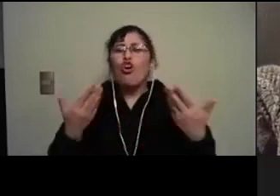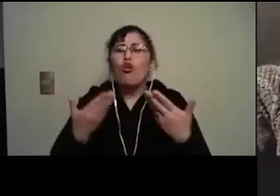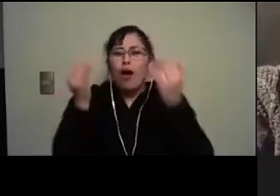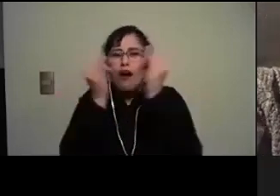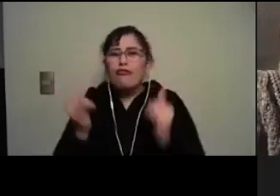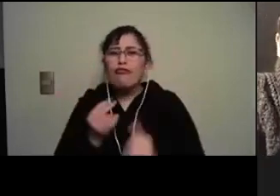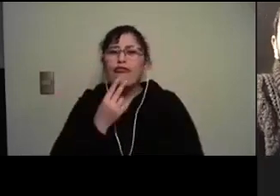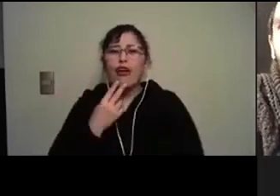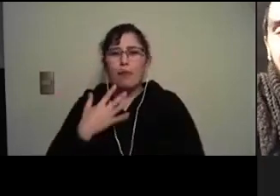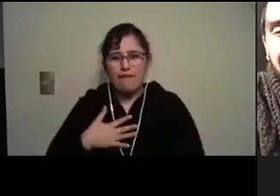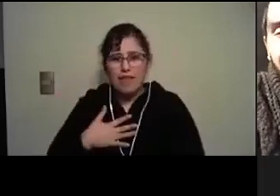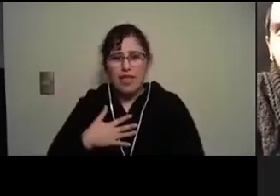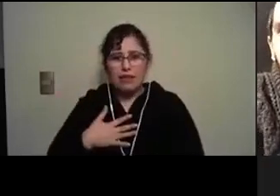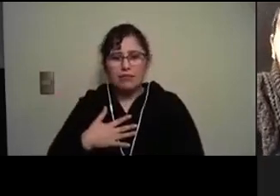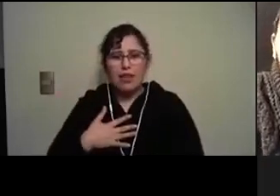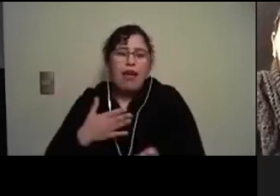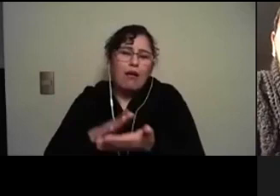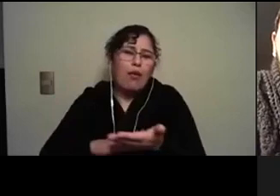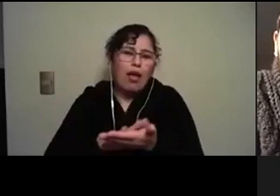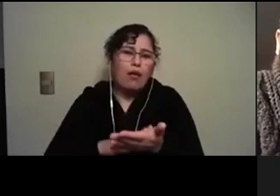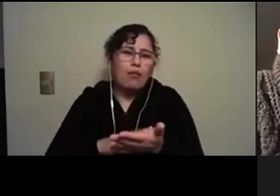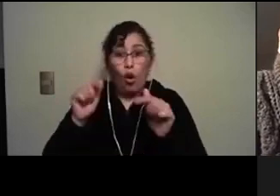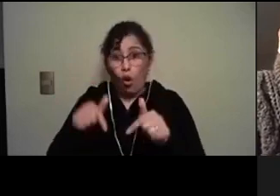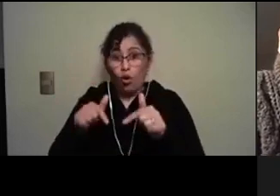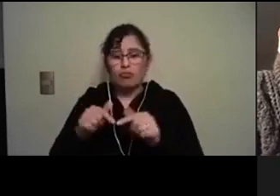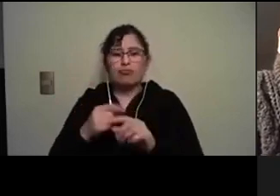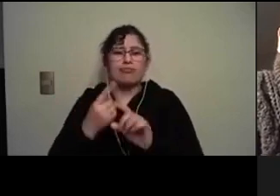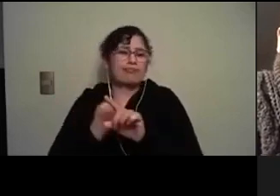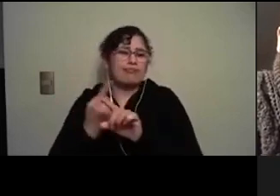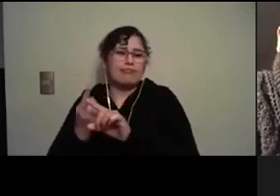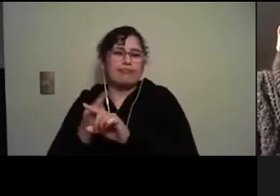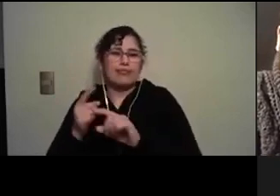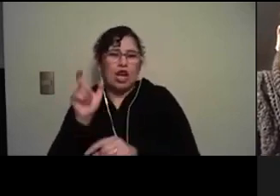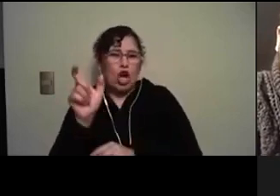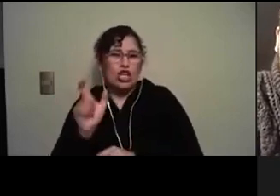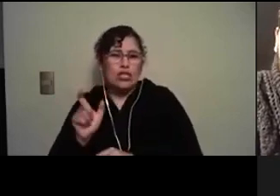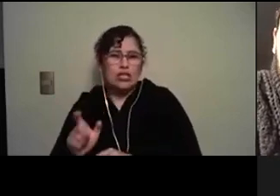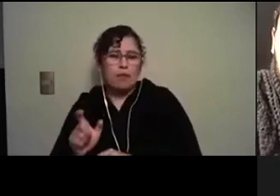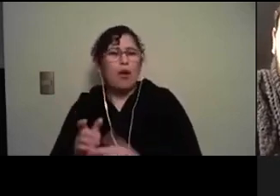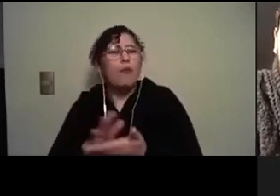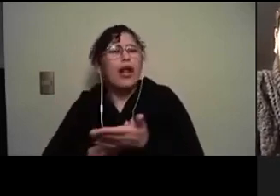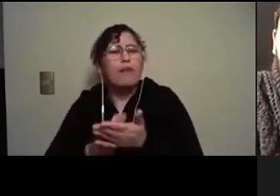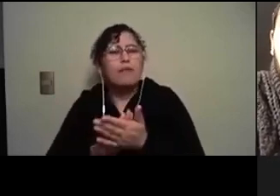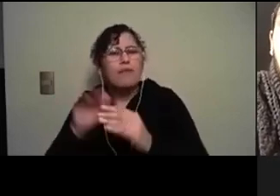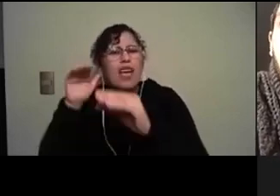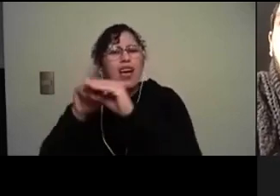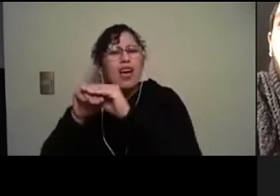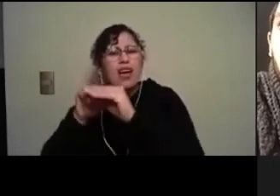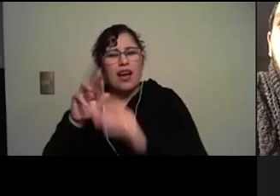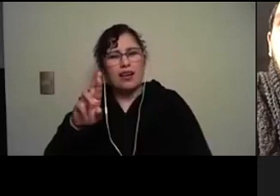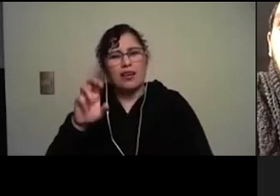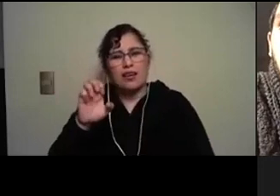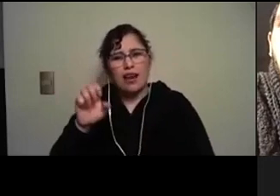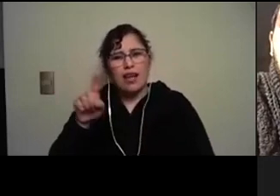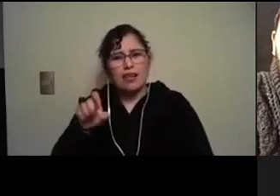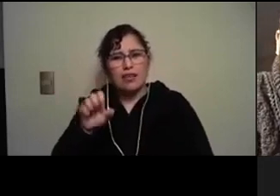ya previamente. Entonces, hoy día se habla del concepto de reserva cognitiva. ¿Qué significa todos